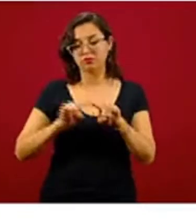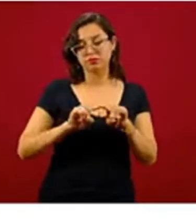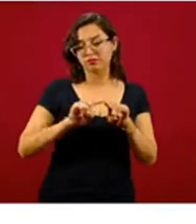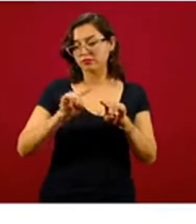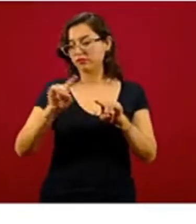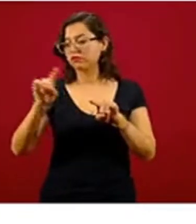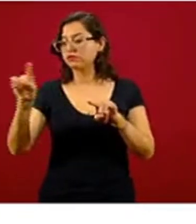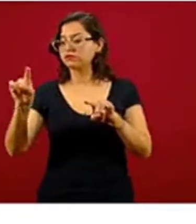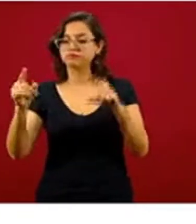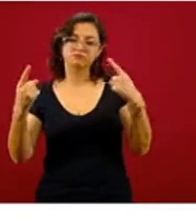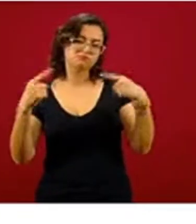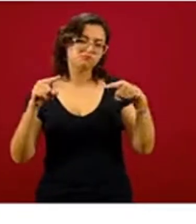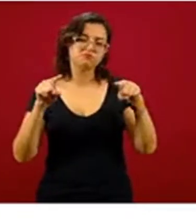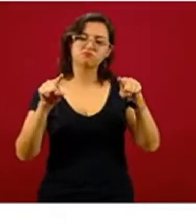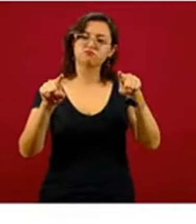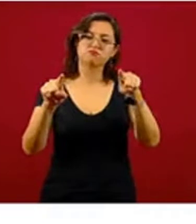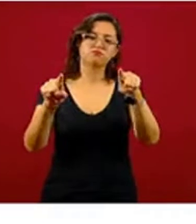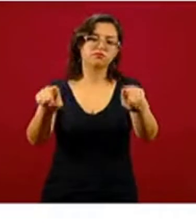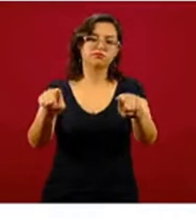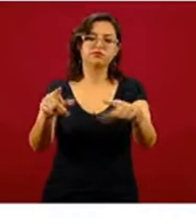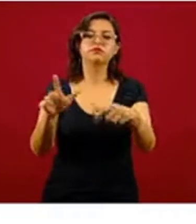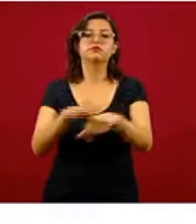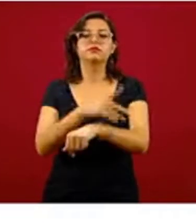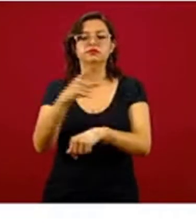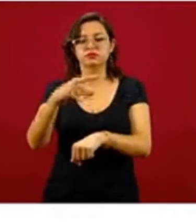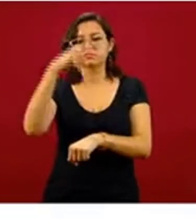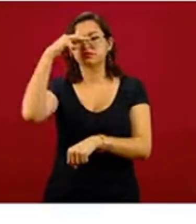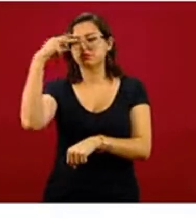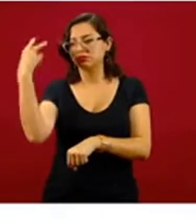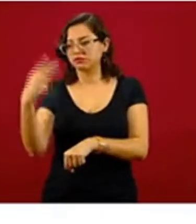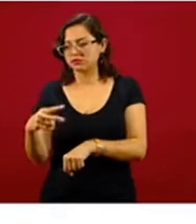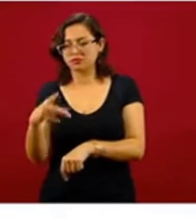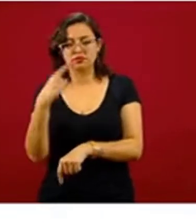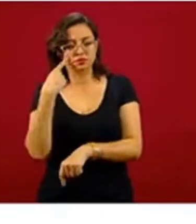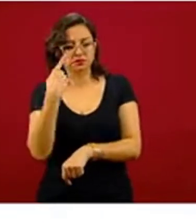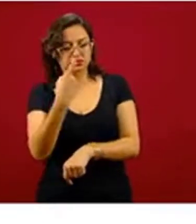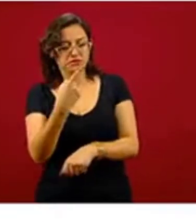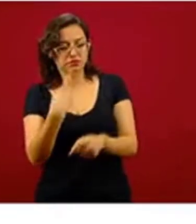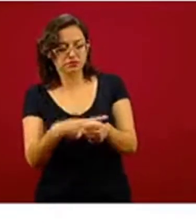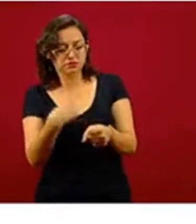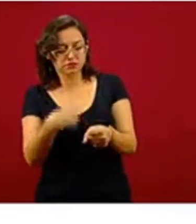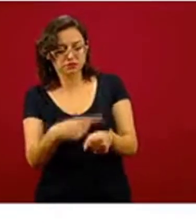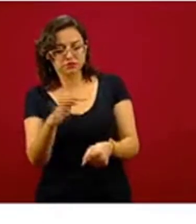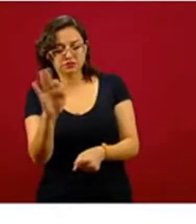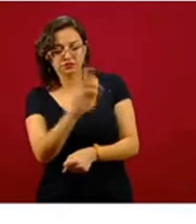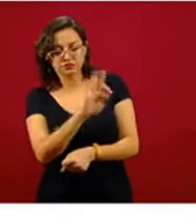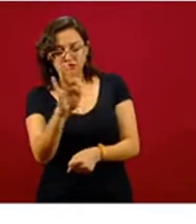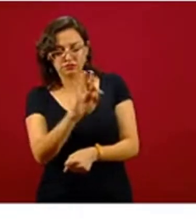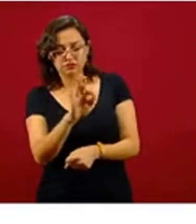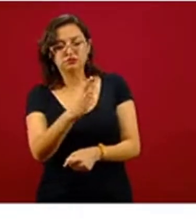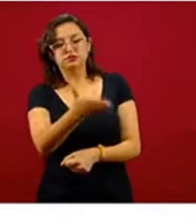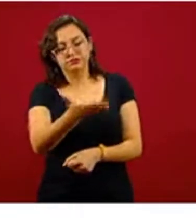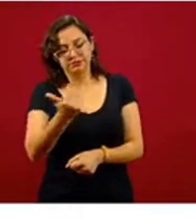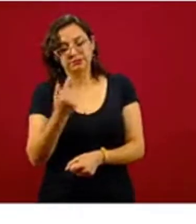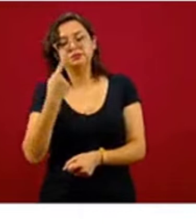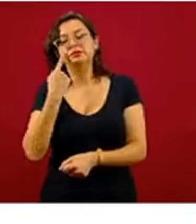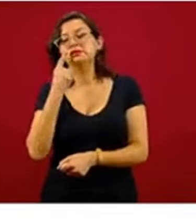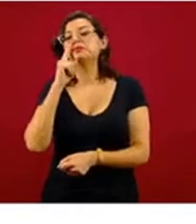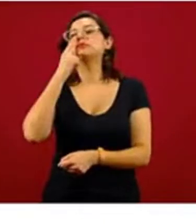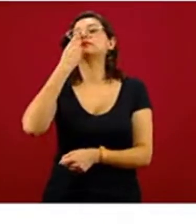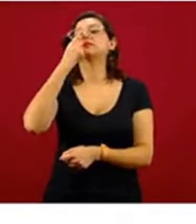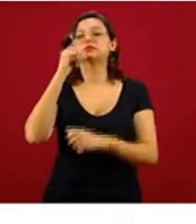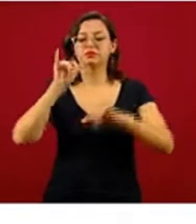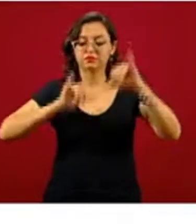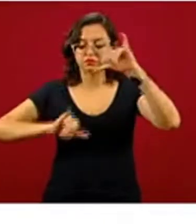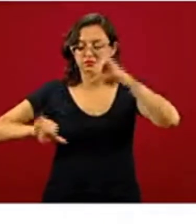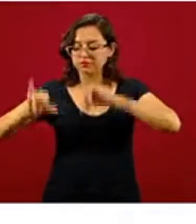vigilancia epidemiológica pues toma una muestra a los casos sospechosos. Entonces, cuando una persona es clasificada como tal, ¿sí?,